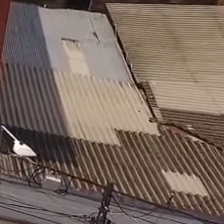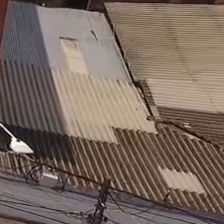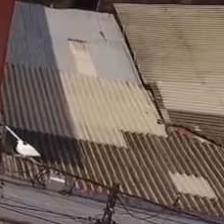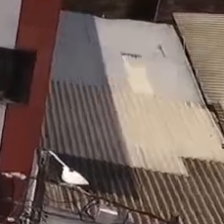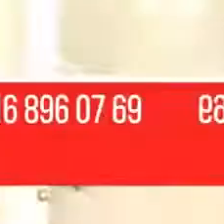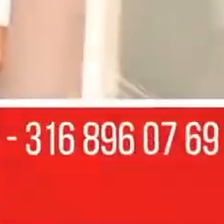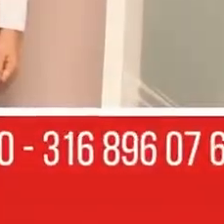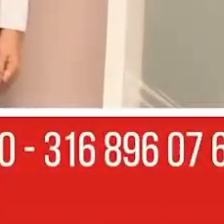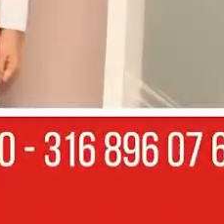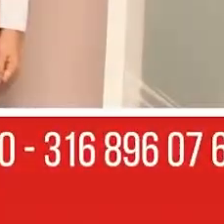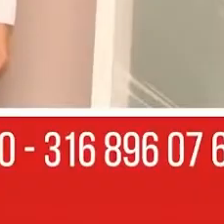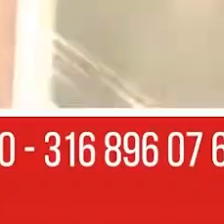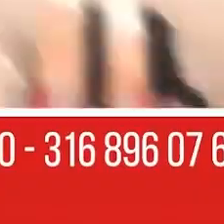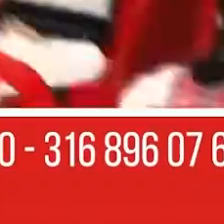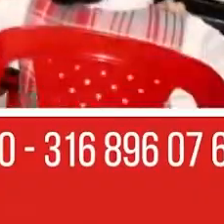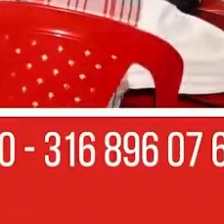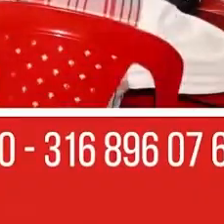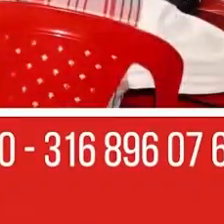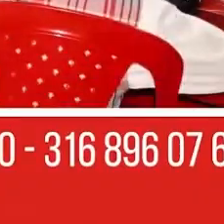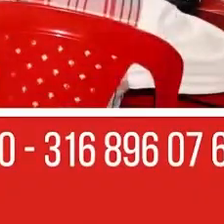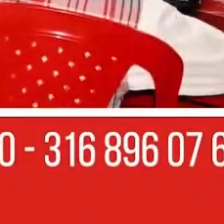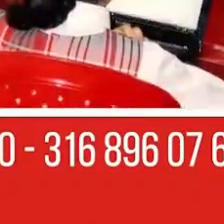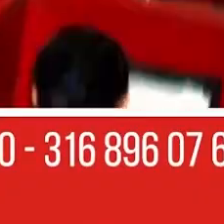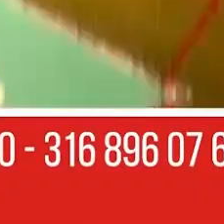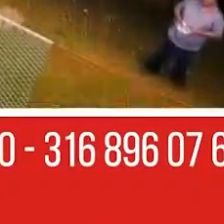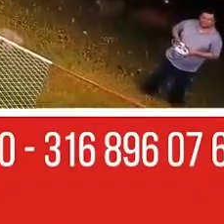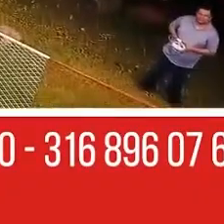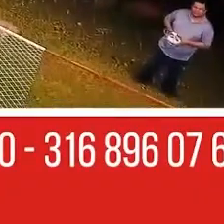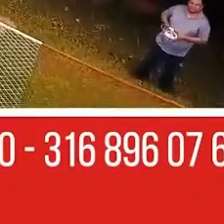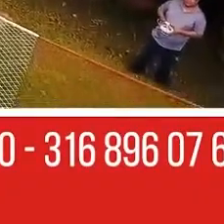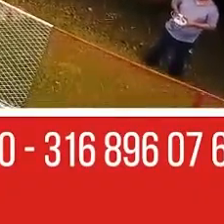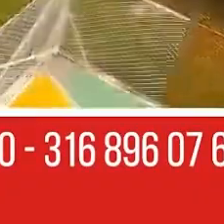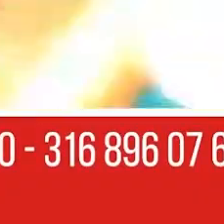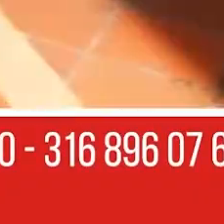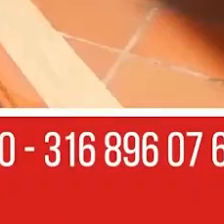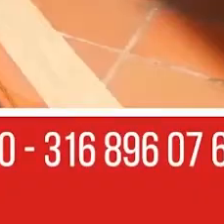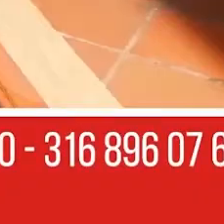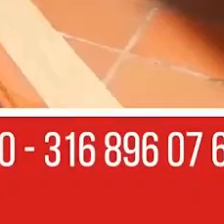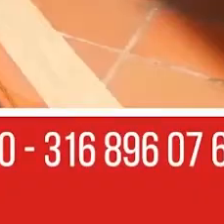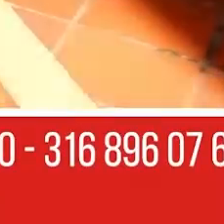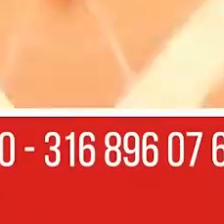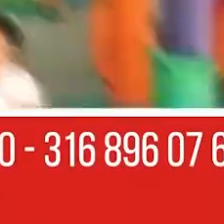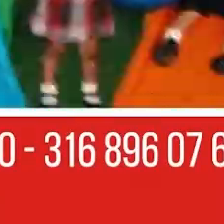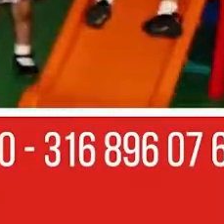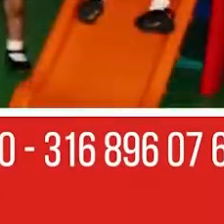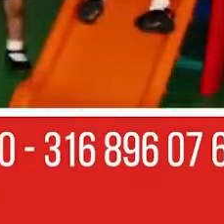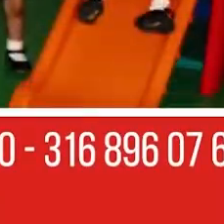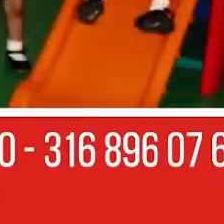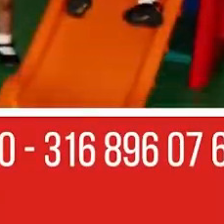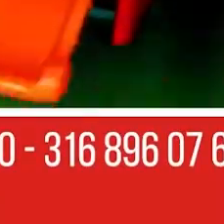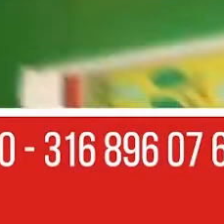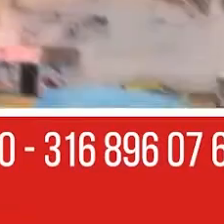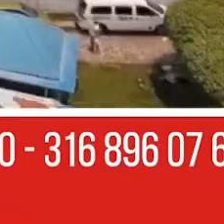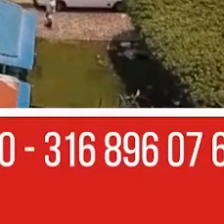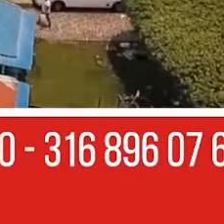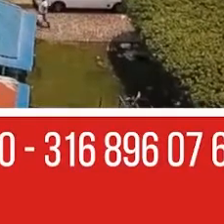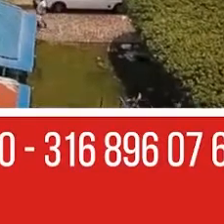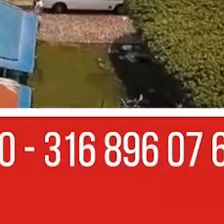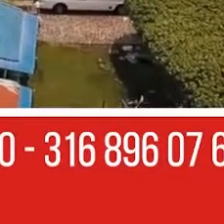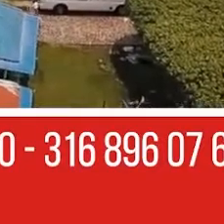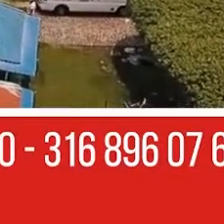Liceo Bilingüe Rodolfo R. Llinás. Aulas inteligentes, zonas verdes, piscina, restaurante y servicio de